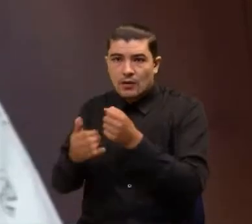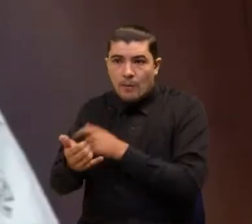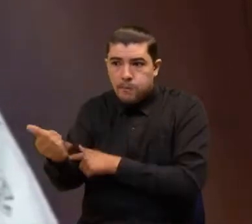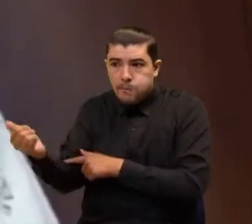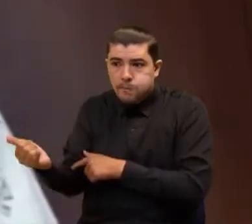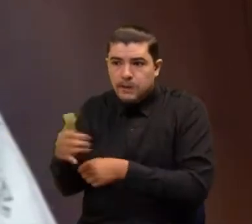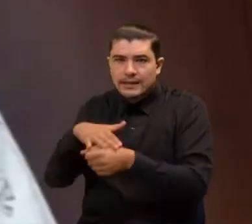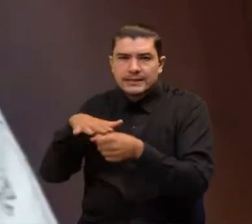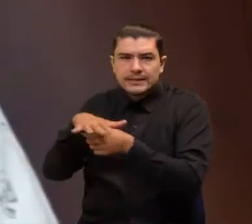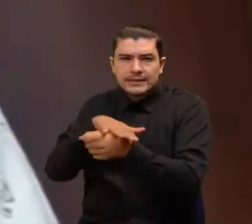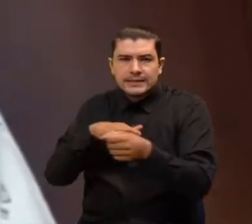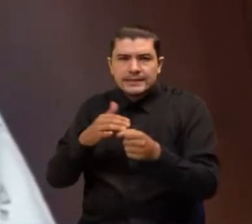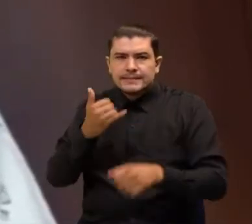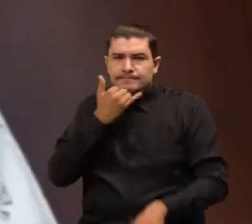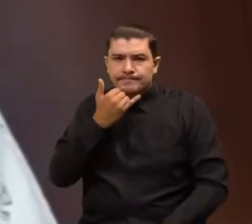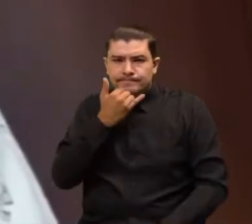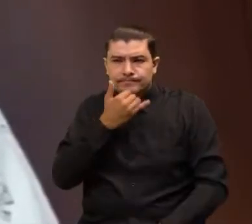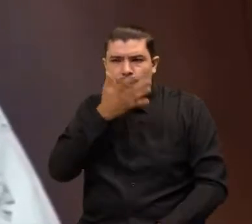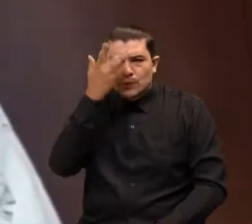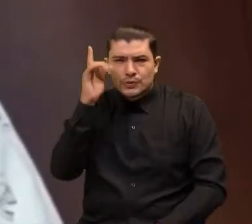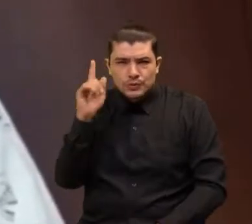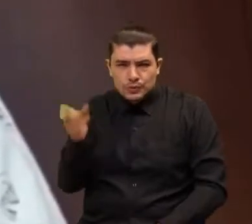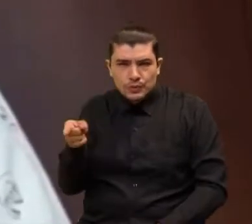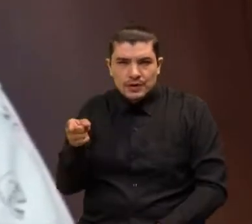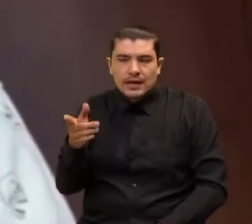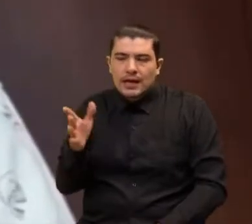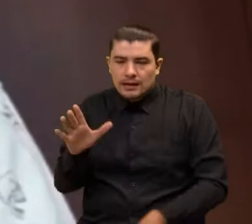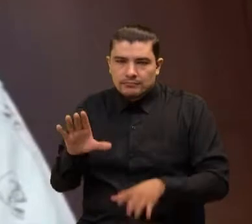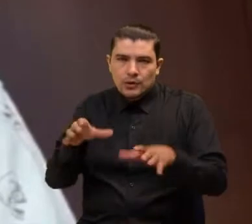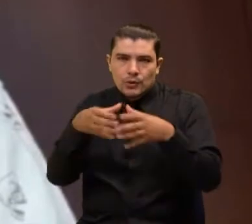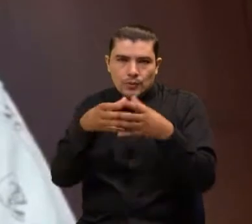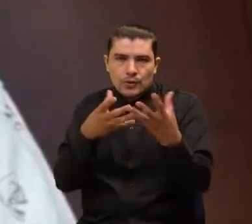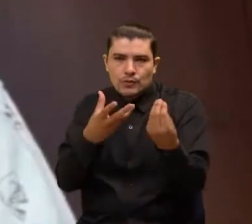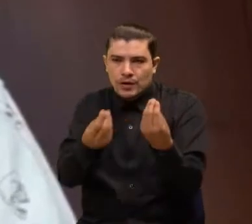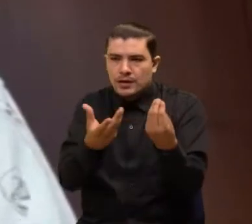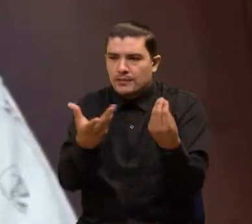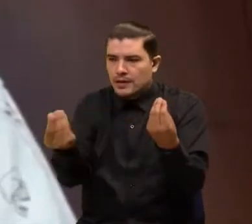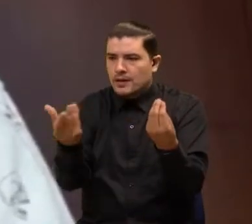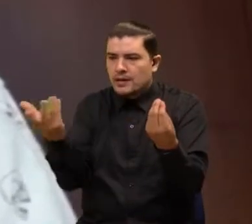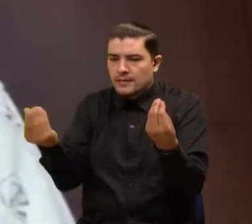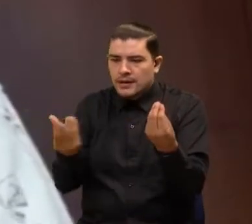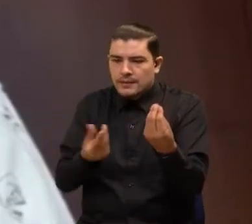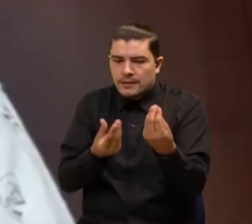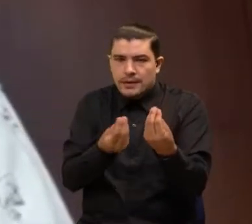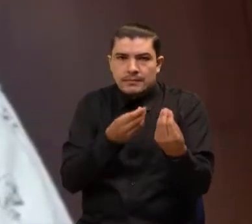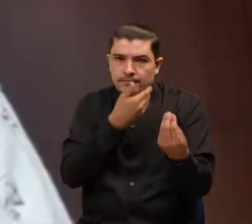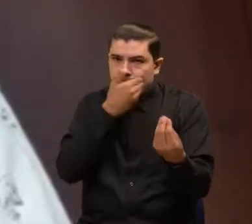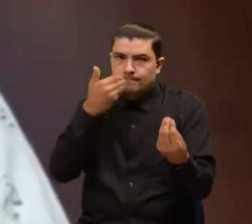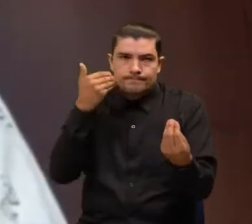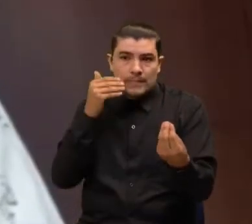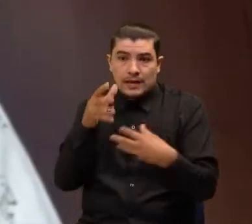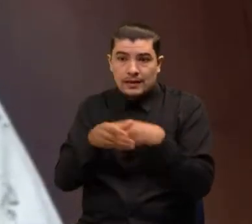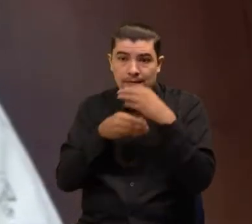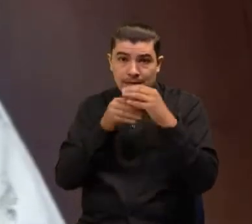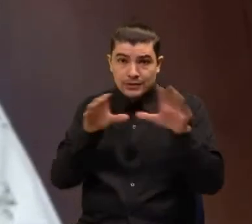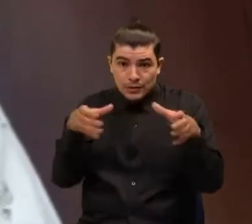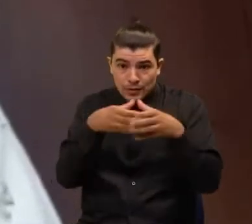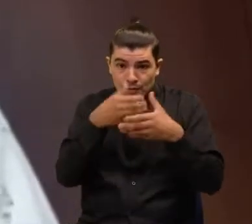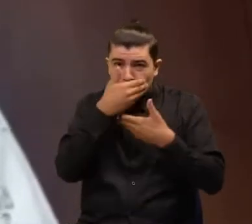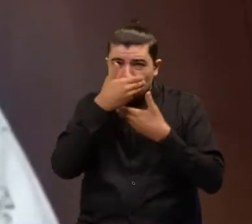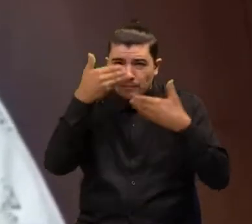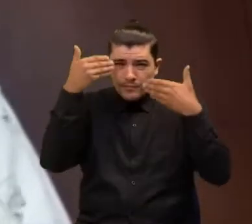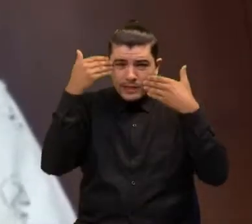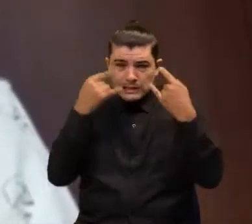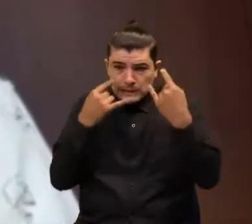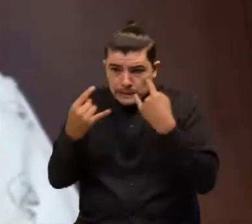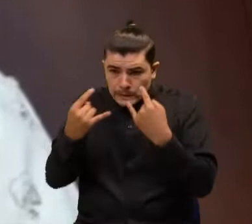producto de la presencia de todas estas estructuras ilegales y de los grandes intereses económicos, los grandes